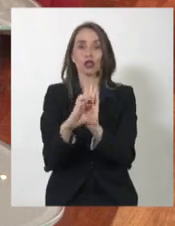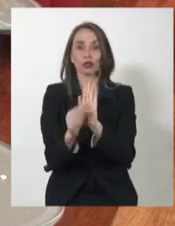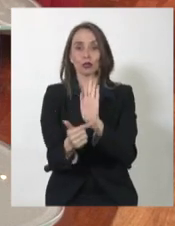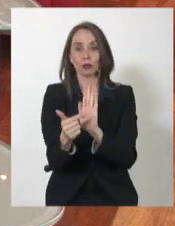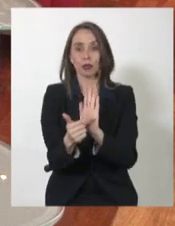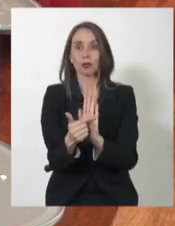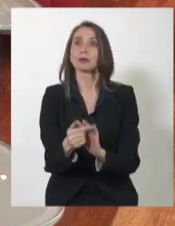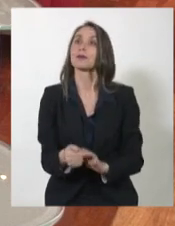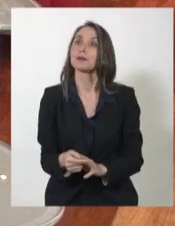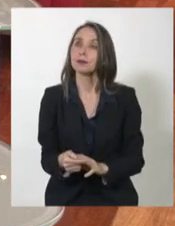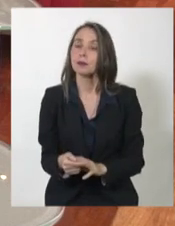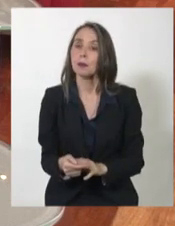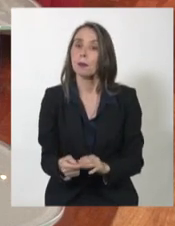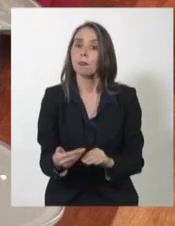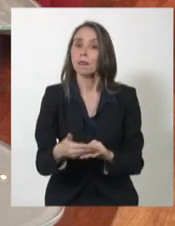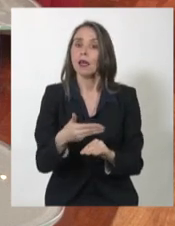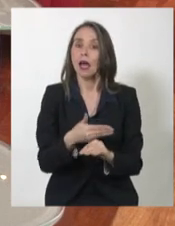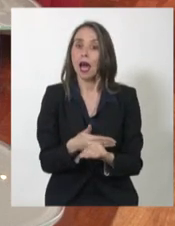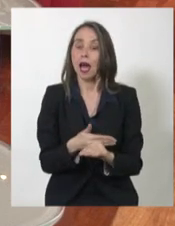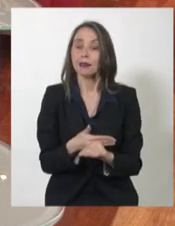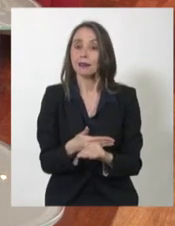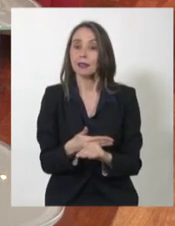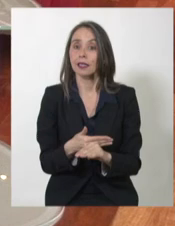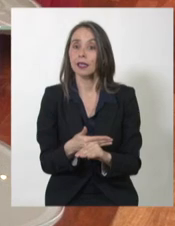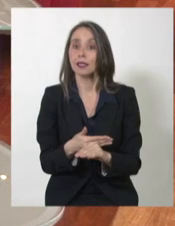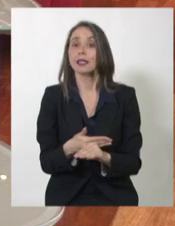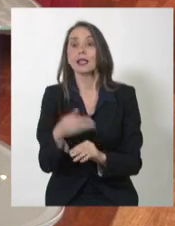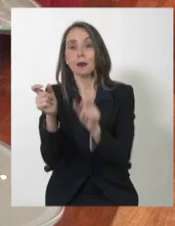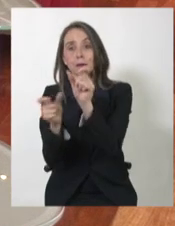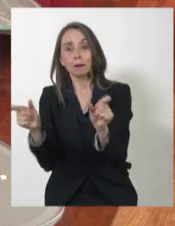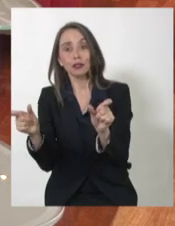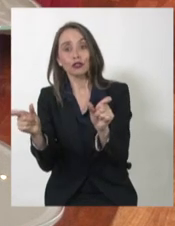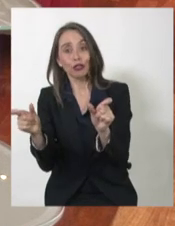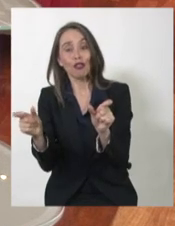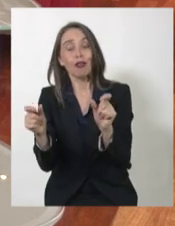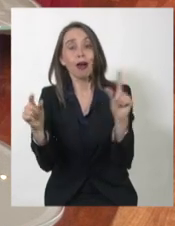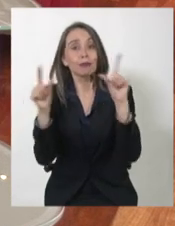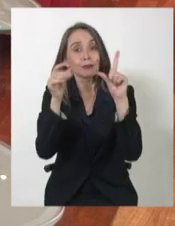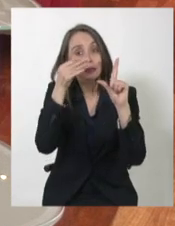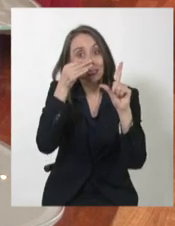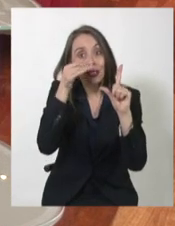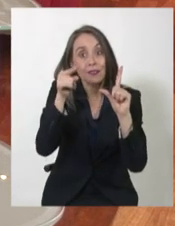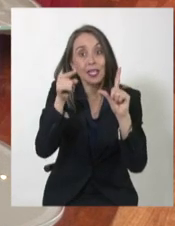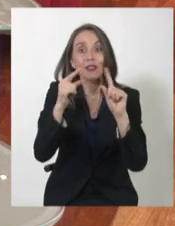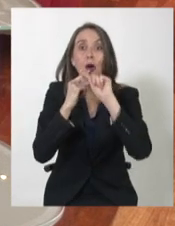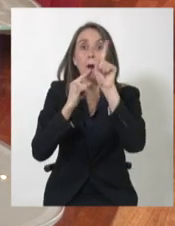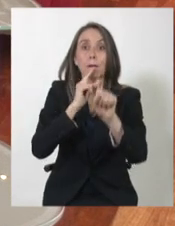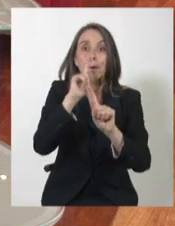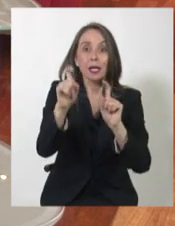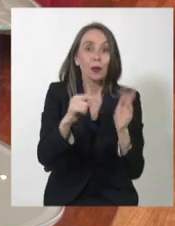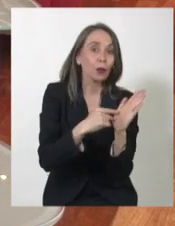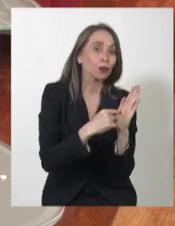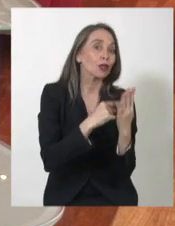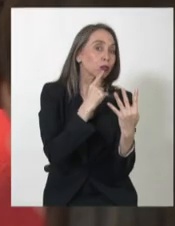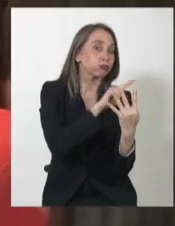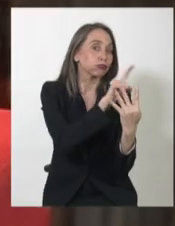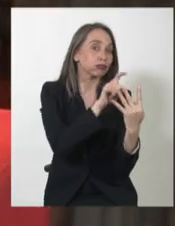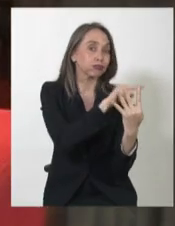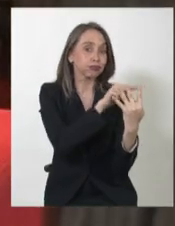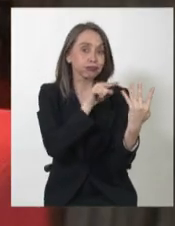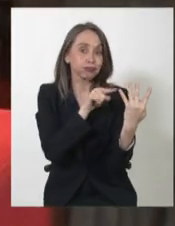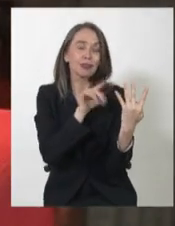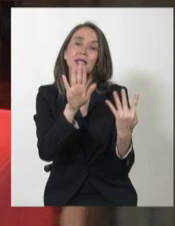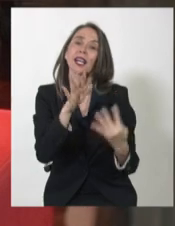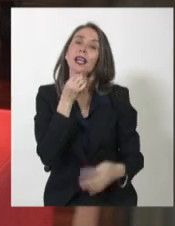Antes de dar paso a las preguntas del público que nos acompaña, quiero plantearles